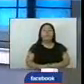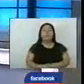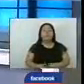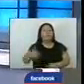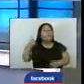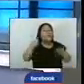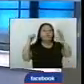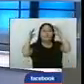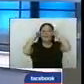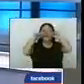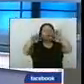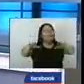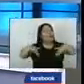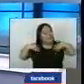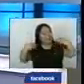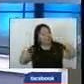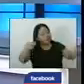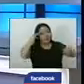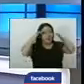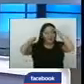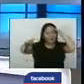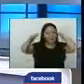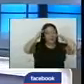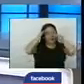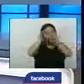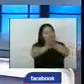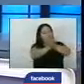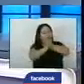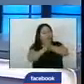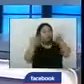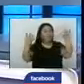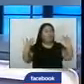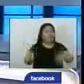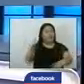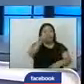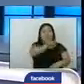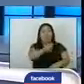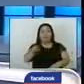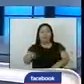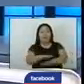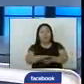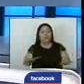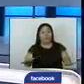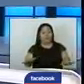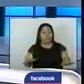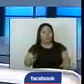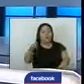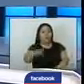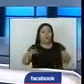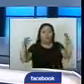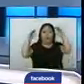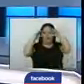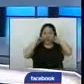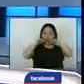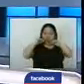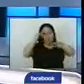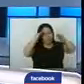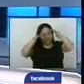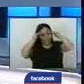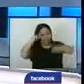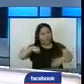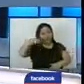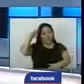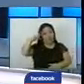Muy buenas noches, ¿qué tal? ¿Cómo están? Qué gusto que nos acompañen y que finalicen su semana con noticiero Hechos, emisión estelar. Los saluda